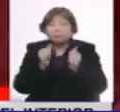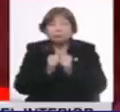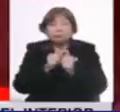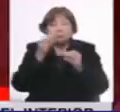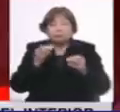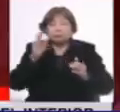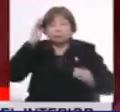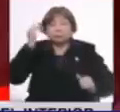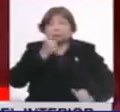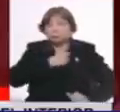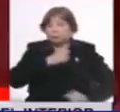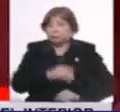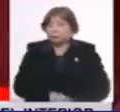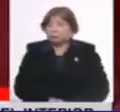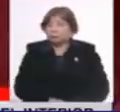los efectivos.